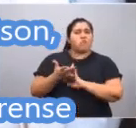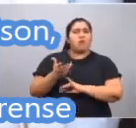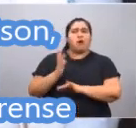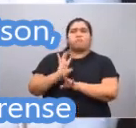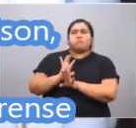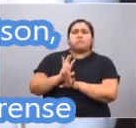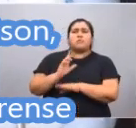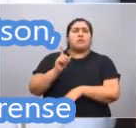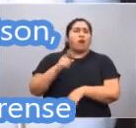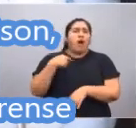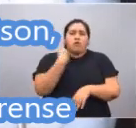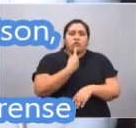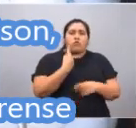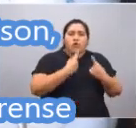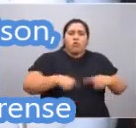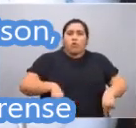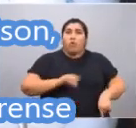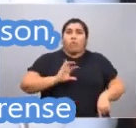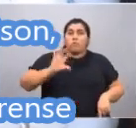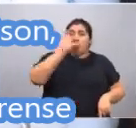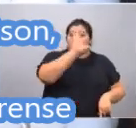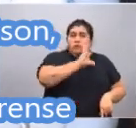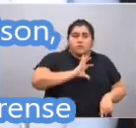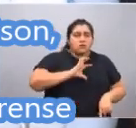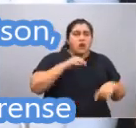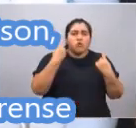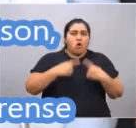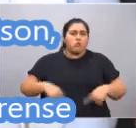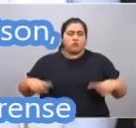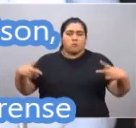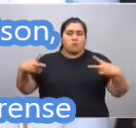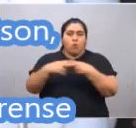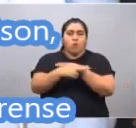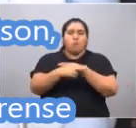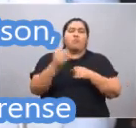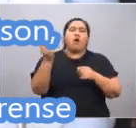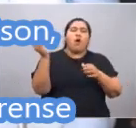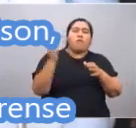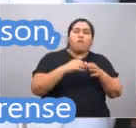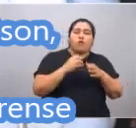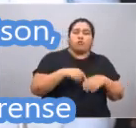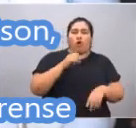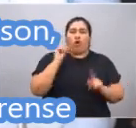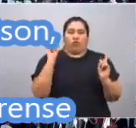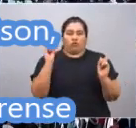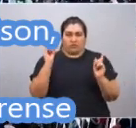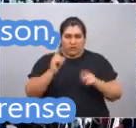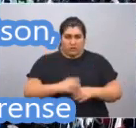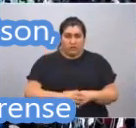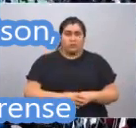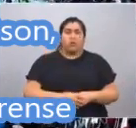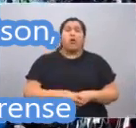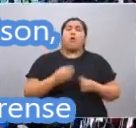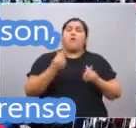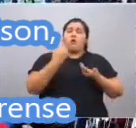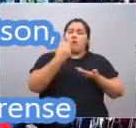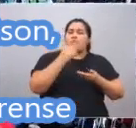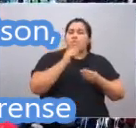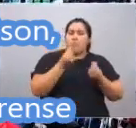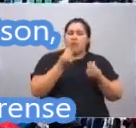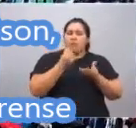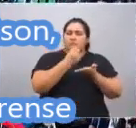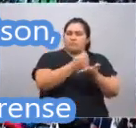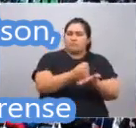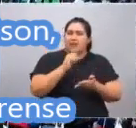cortó a todas las provincias el fondo docente, el fondo de incentivo